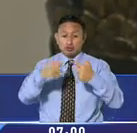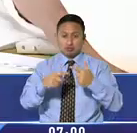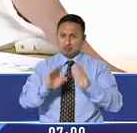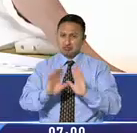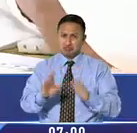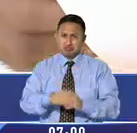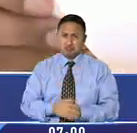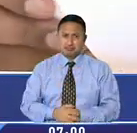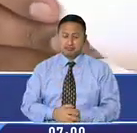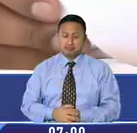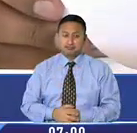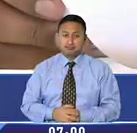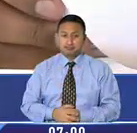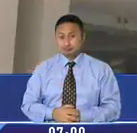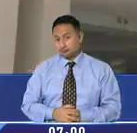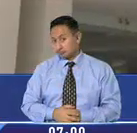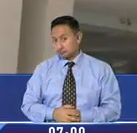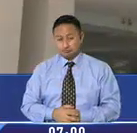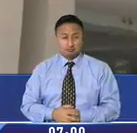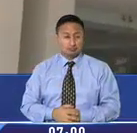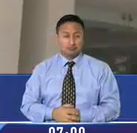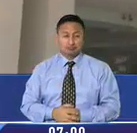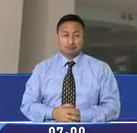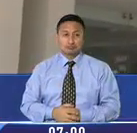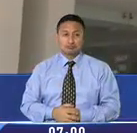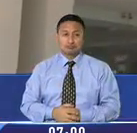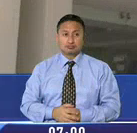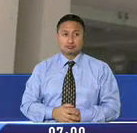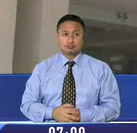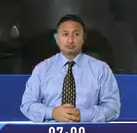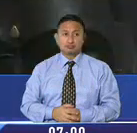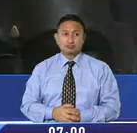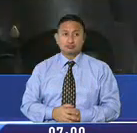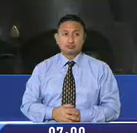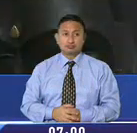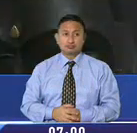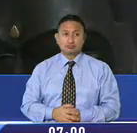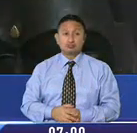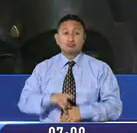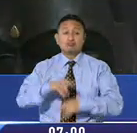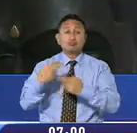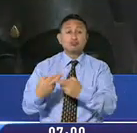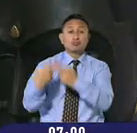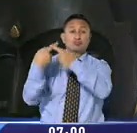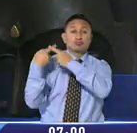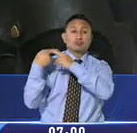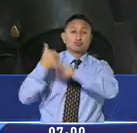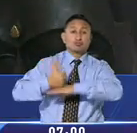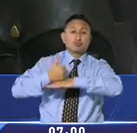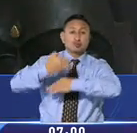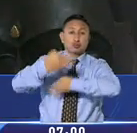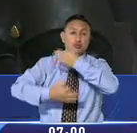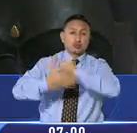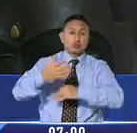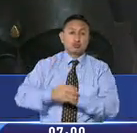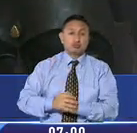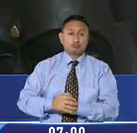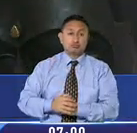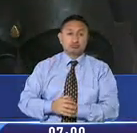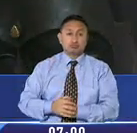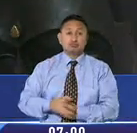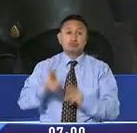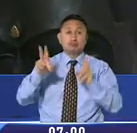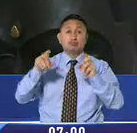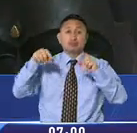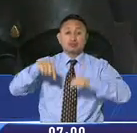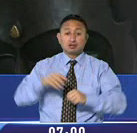postulante por fallos legales que hayan emitido anteriormente. Las competencias del juez de la Corte Provincial, específicamente en